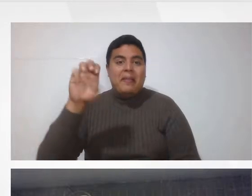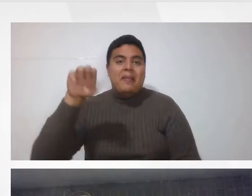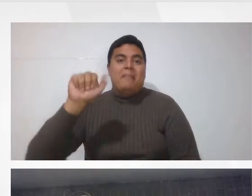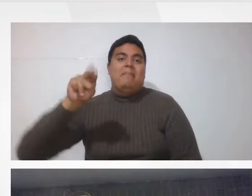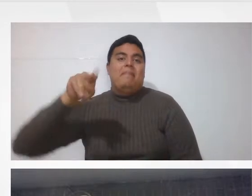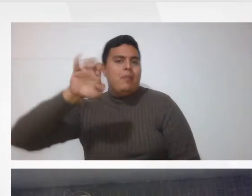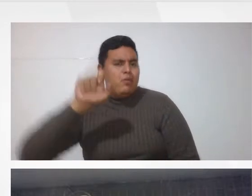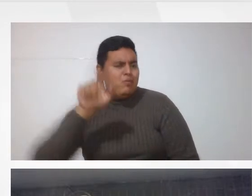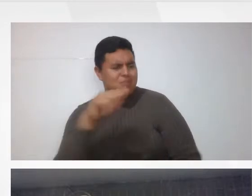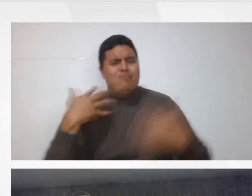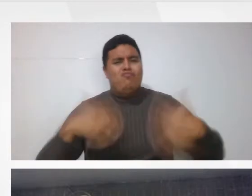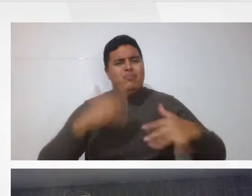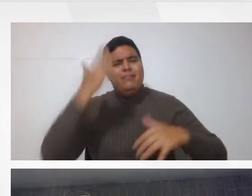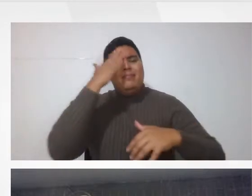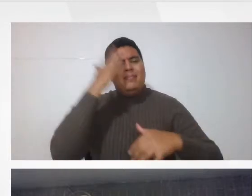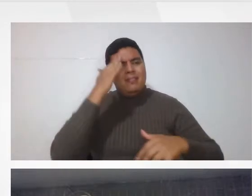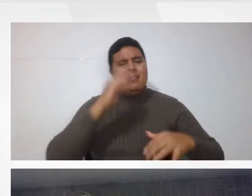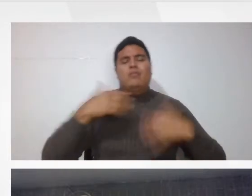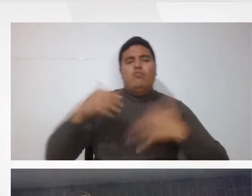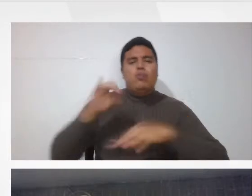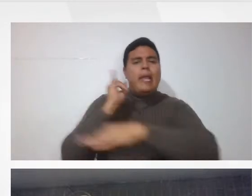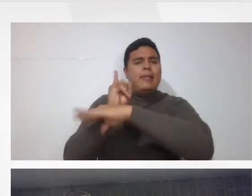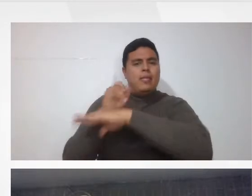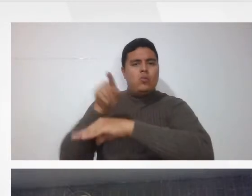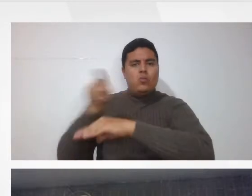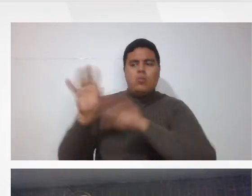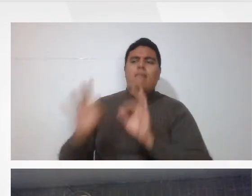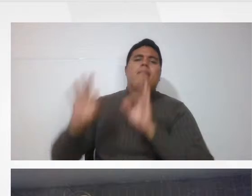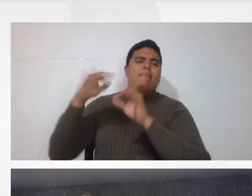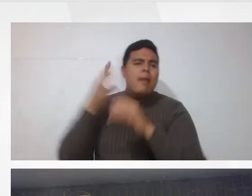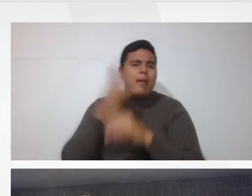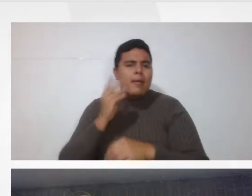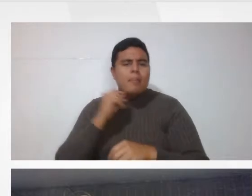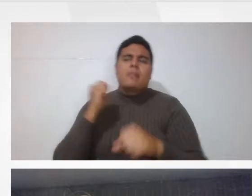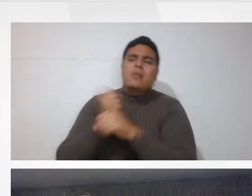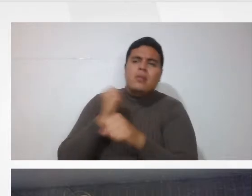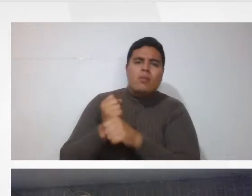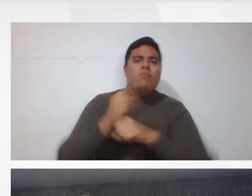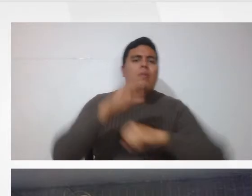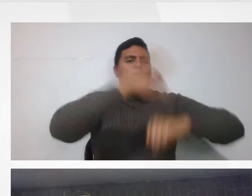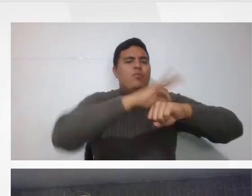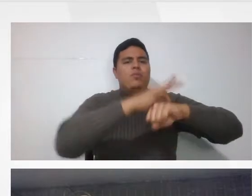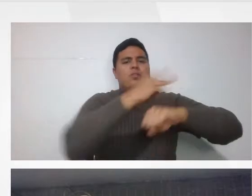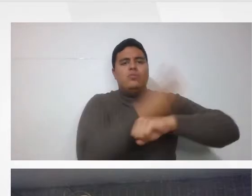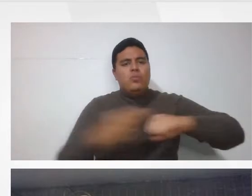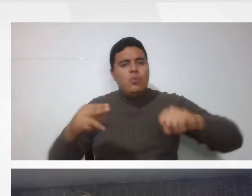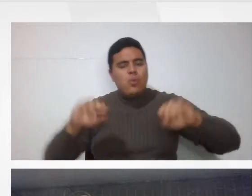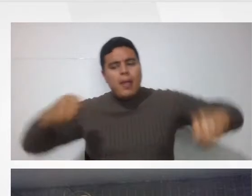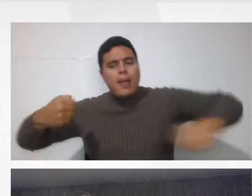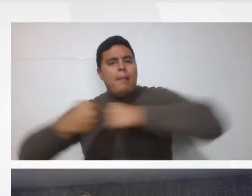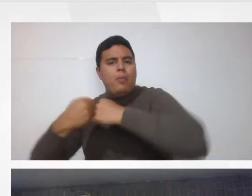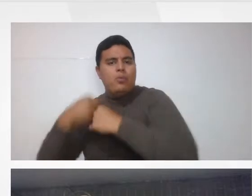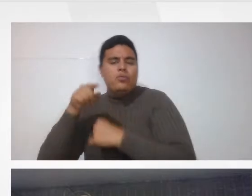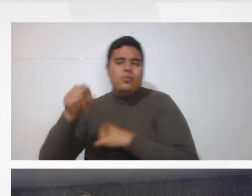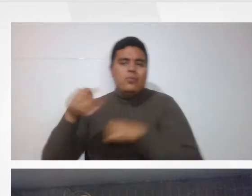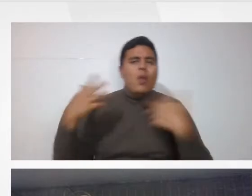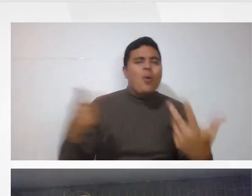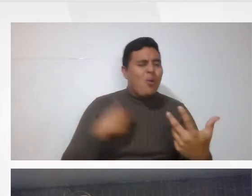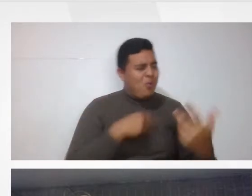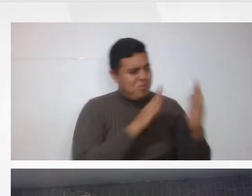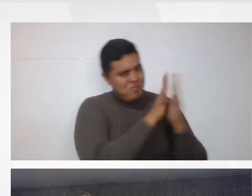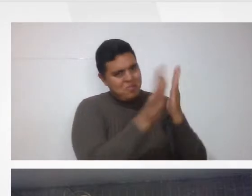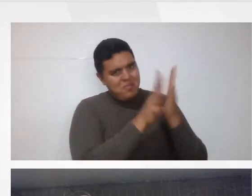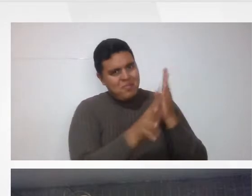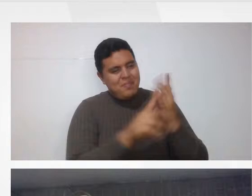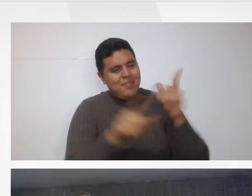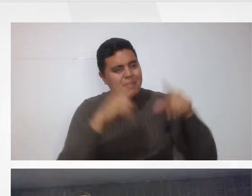que desde la institución se está haciendo y por supuesto con el apoyo de la Fundación Nuevo Horizonte. Y finalmente, un mensaje que nos quieras dejar,